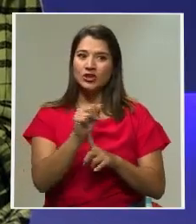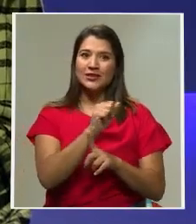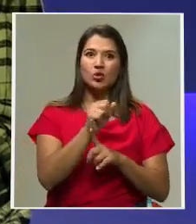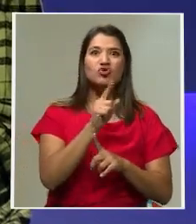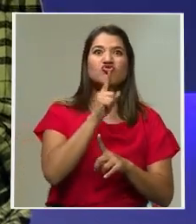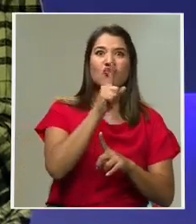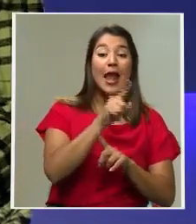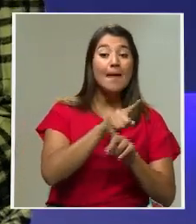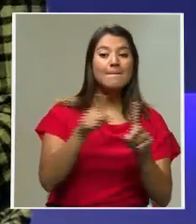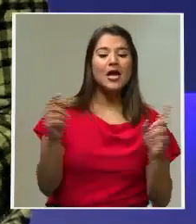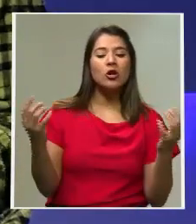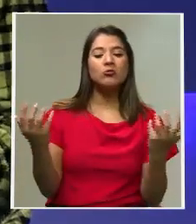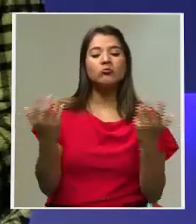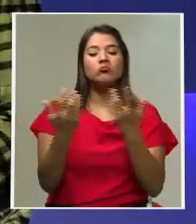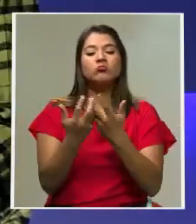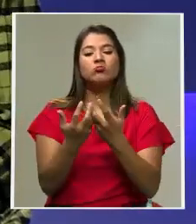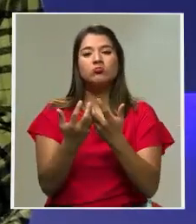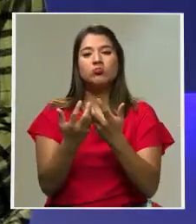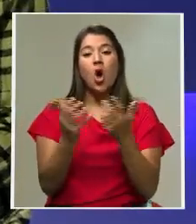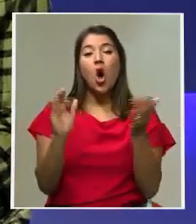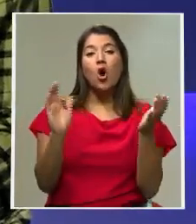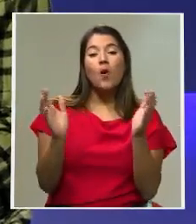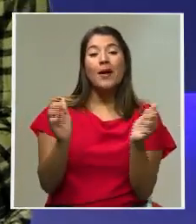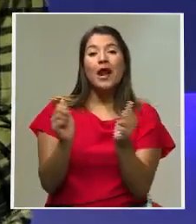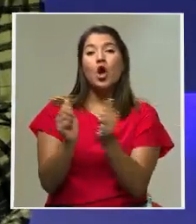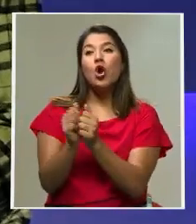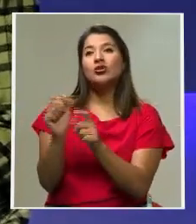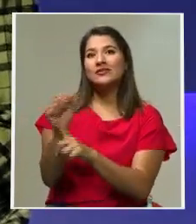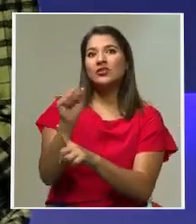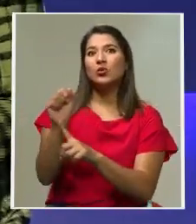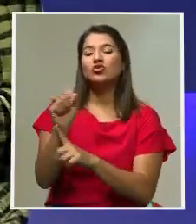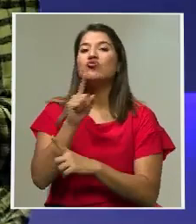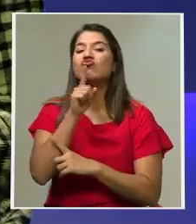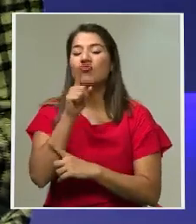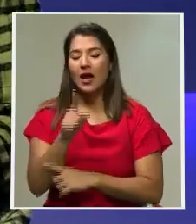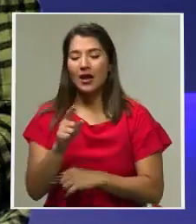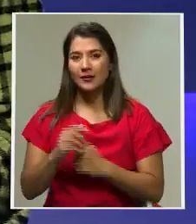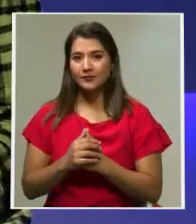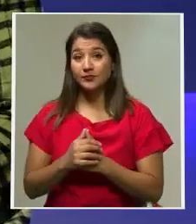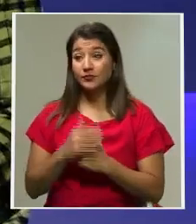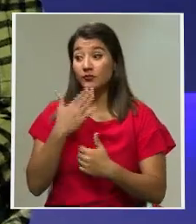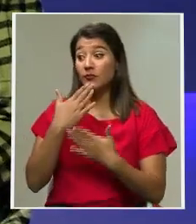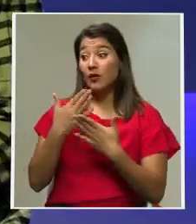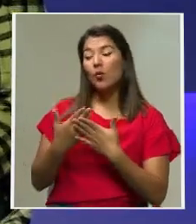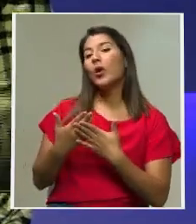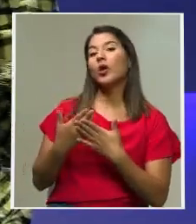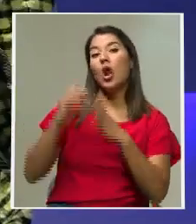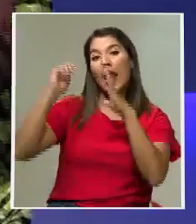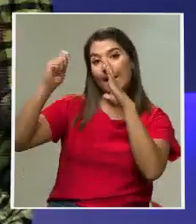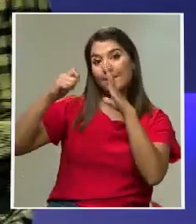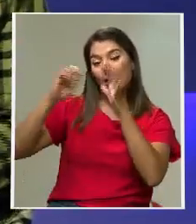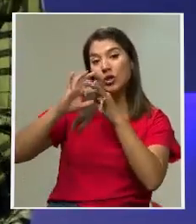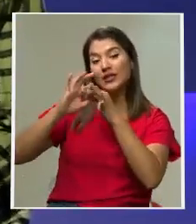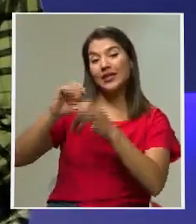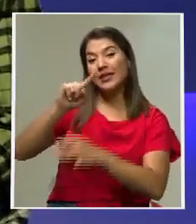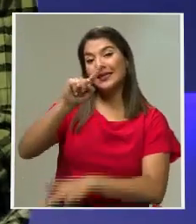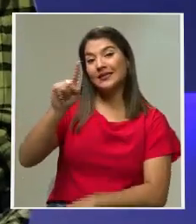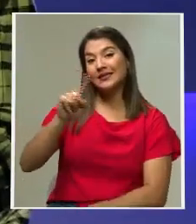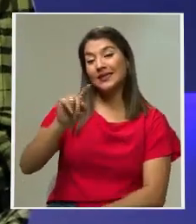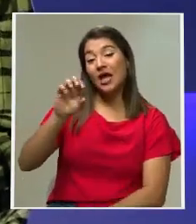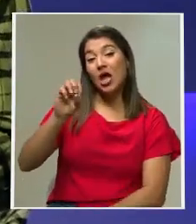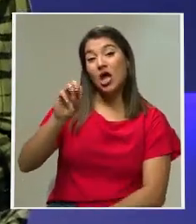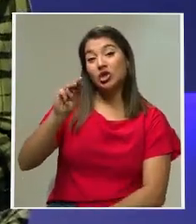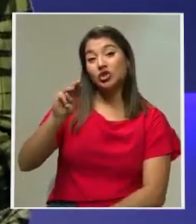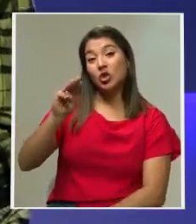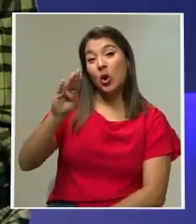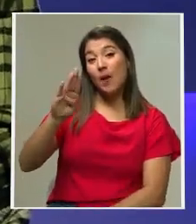como parte de la tradición cinematográfica del cine de zombies, de las películas de zombies desde Romero, esta